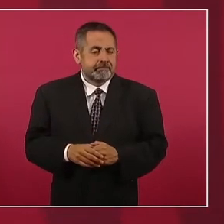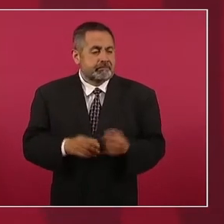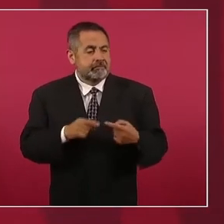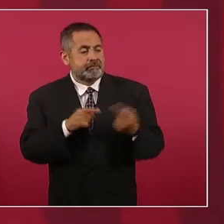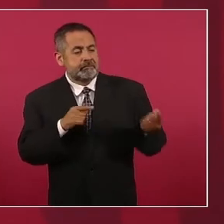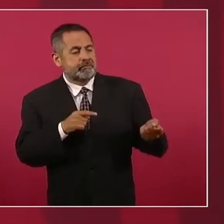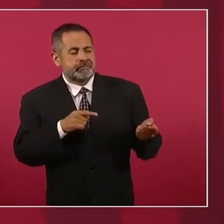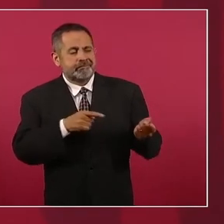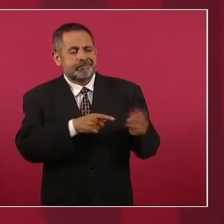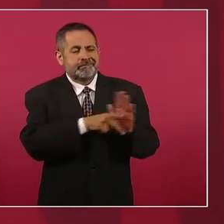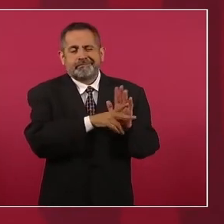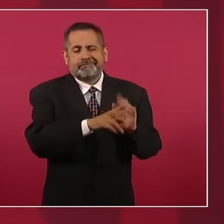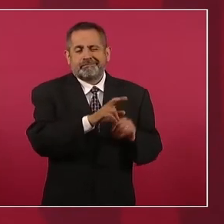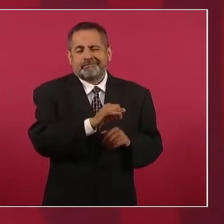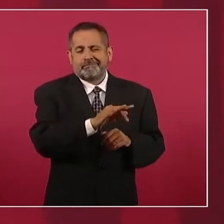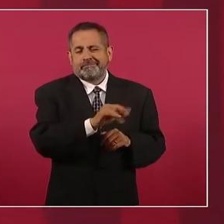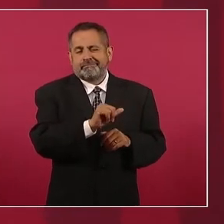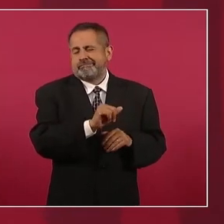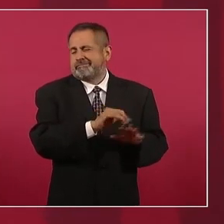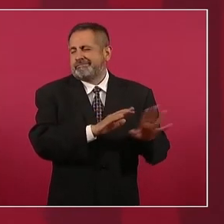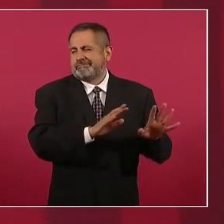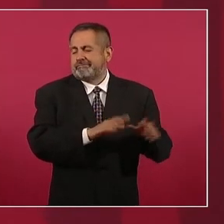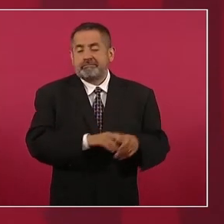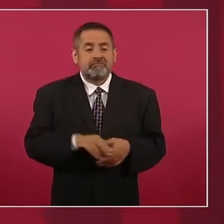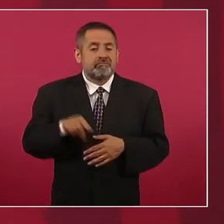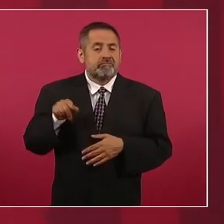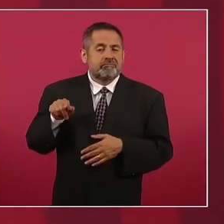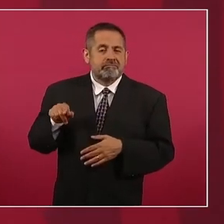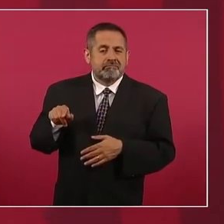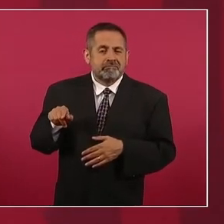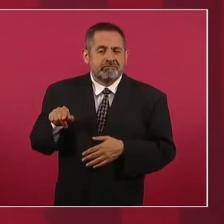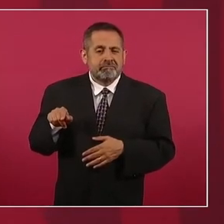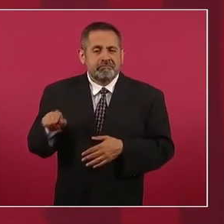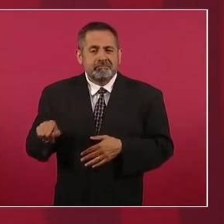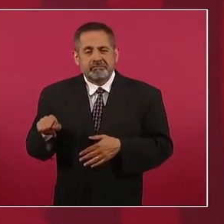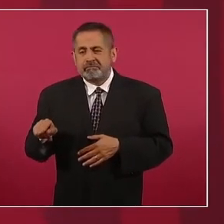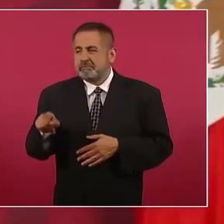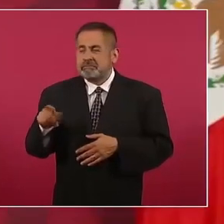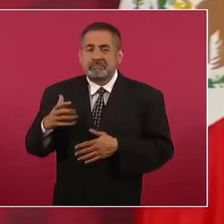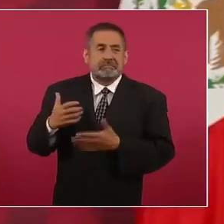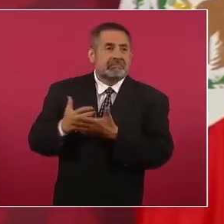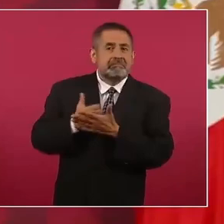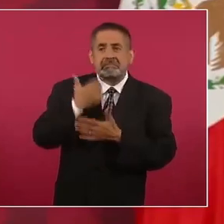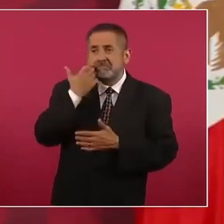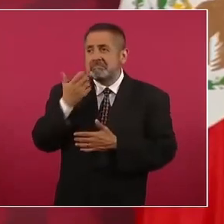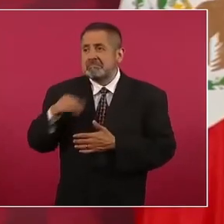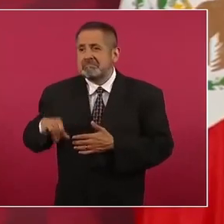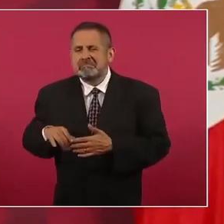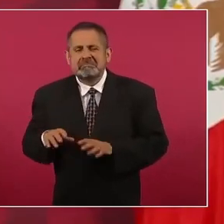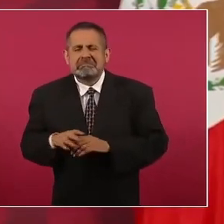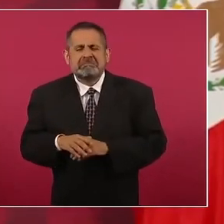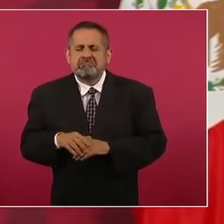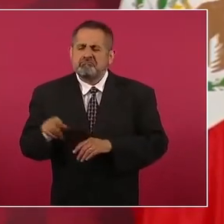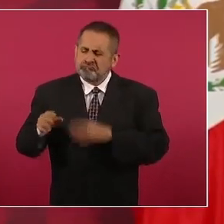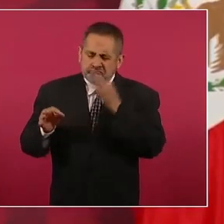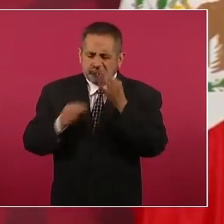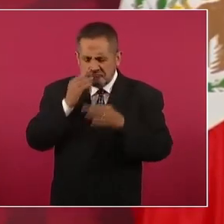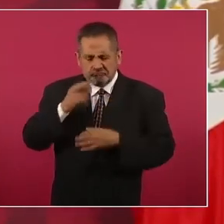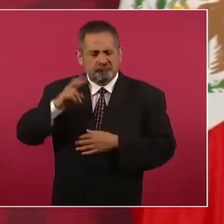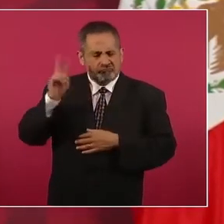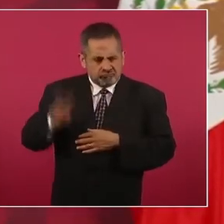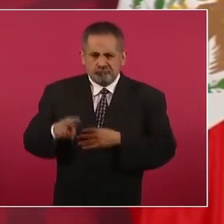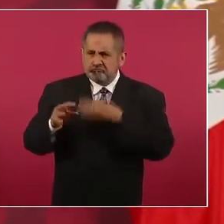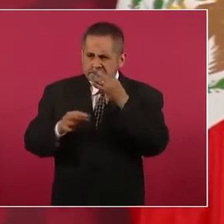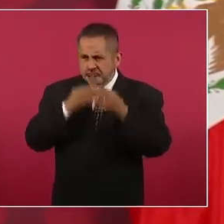opositora del Reforma, que ni siquiera era porque le importara, ¿no?,